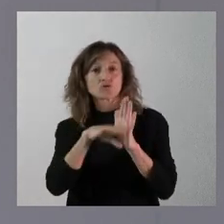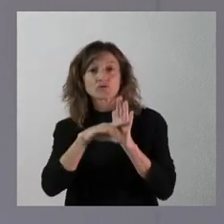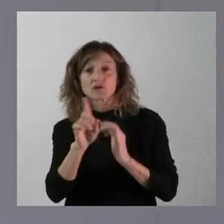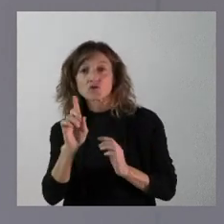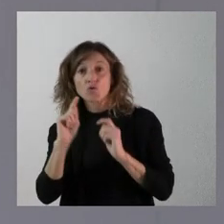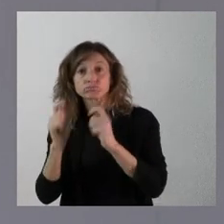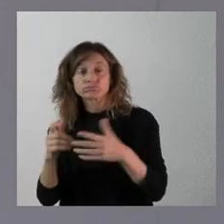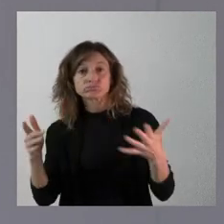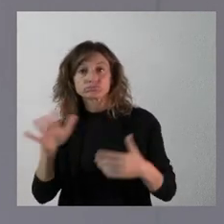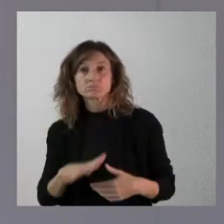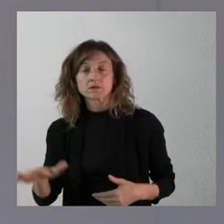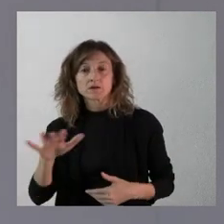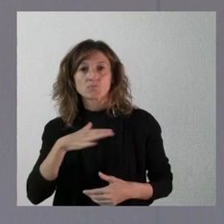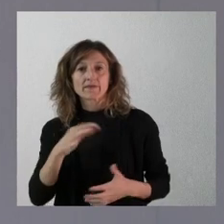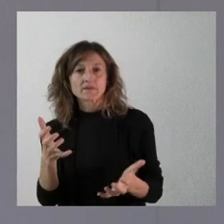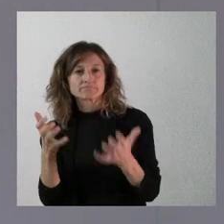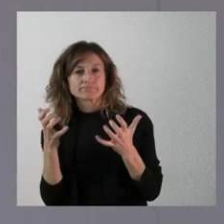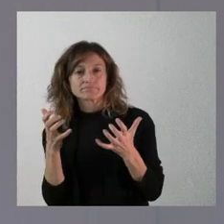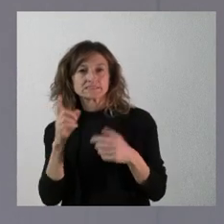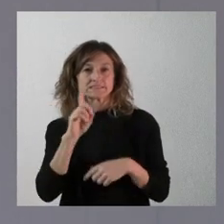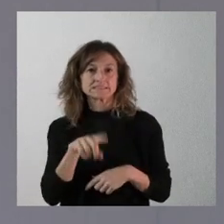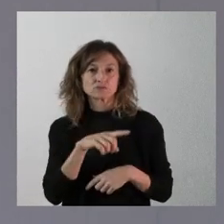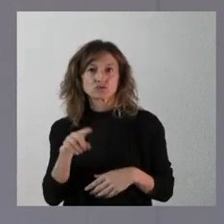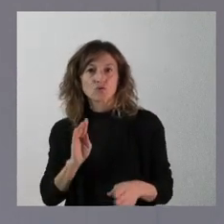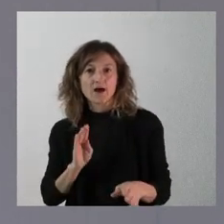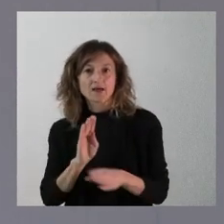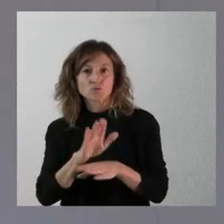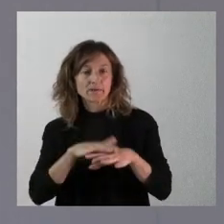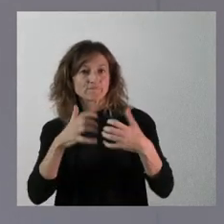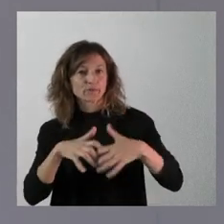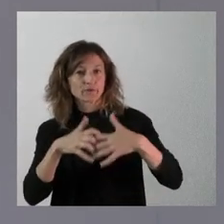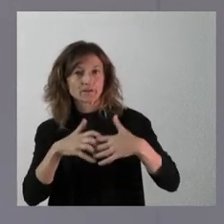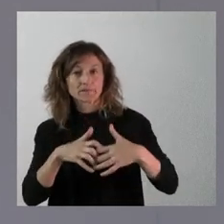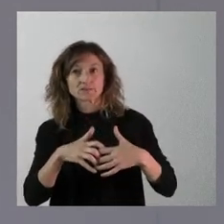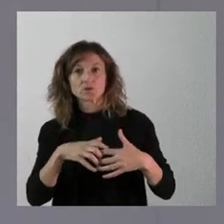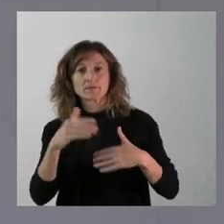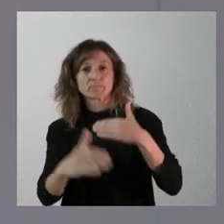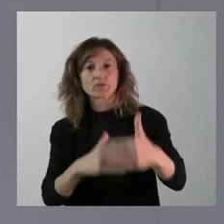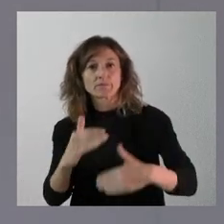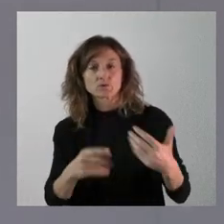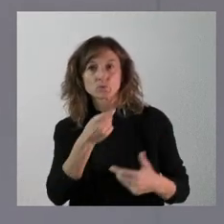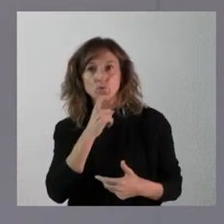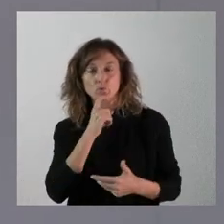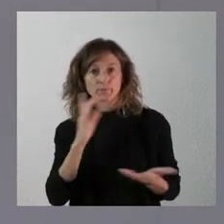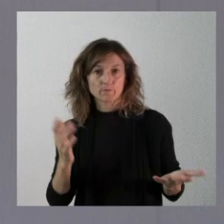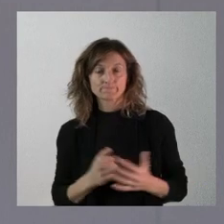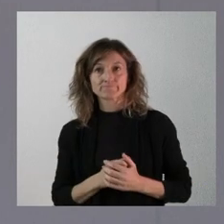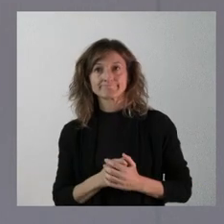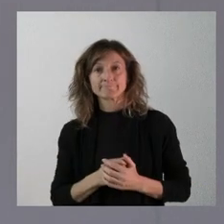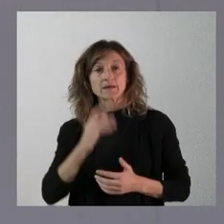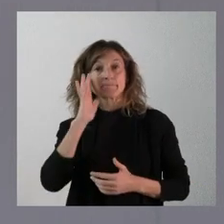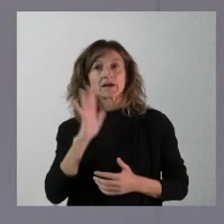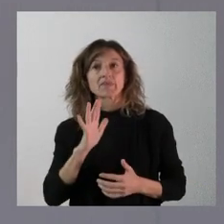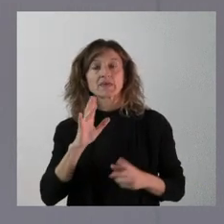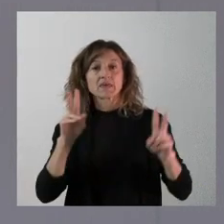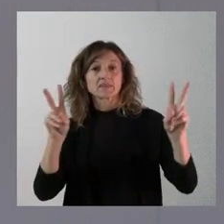predeterminadas pueden ser beneficiarias de estas ayudas al funcionamiento y cuál sería el procedimiento Parece ser que haya una ventana